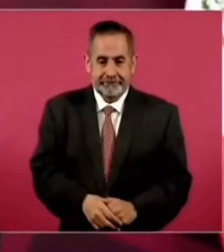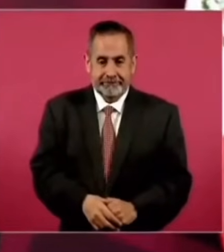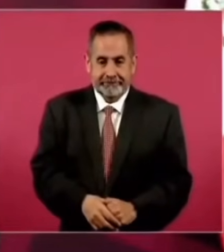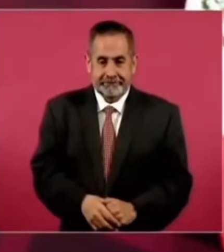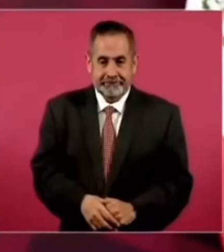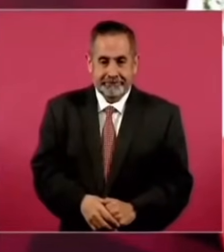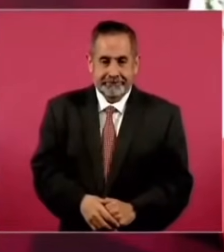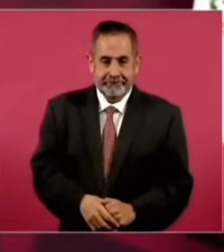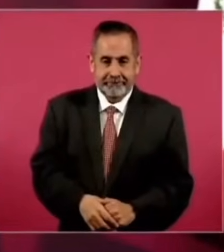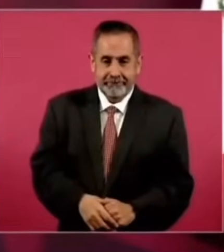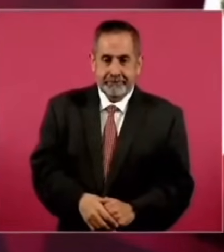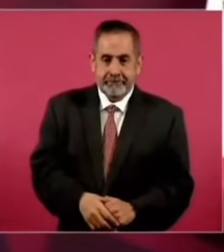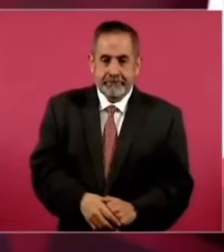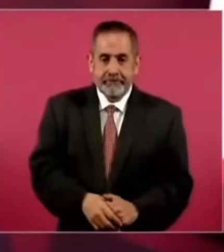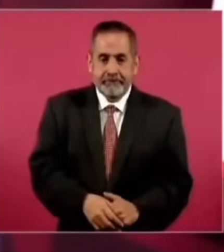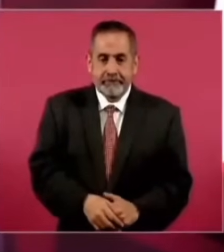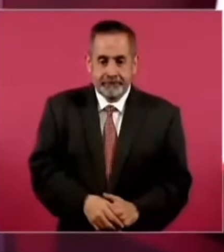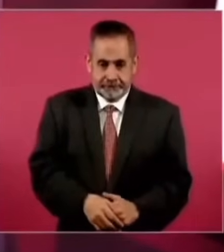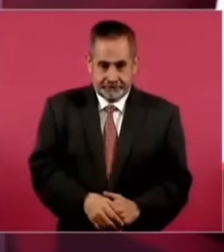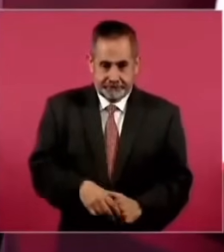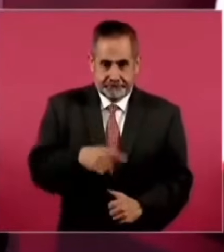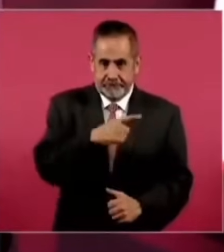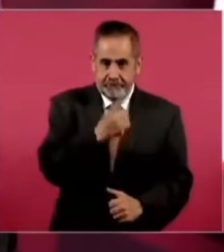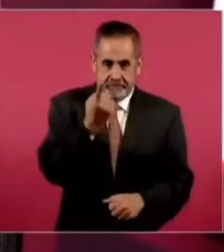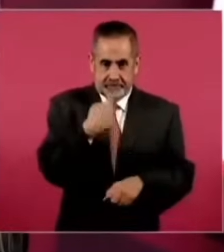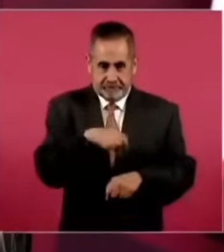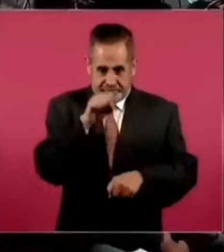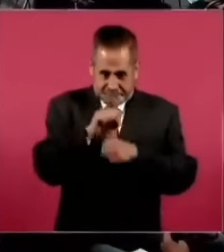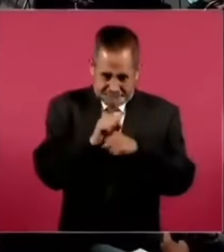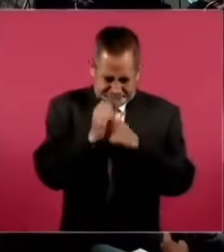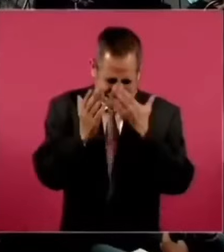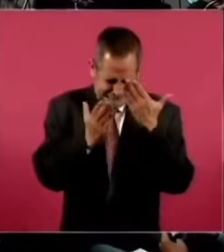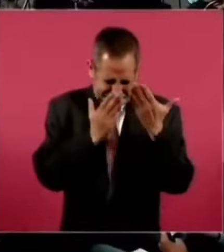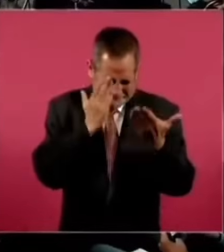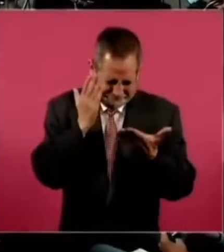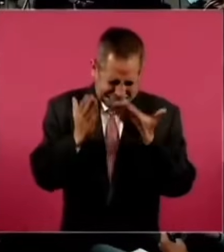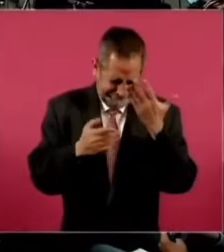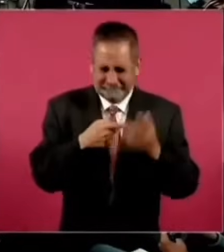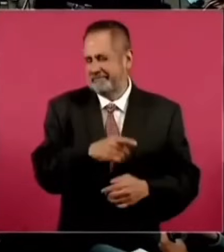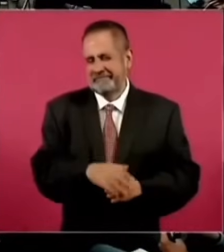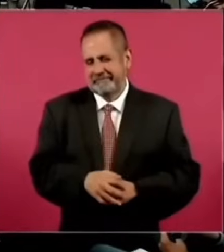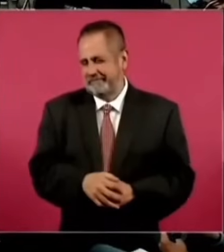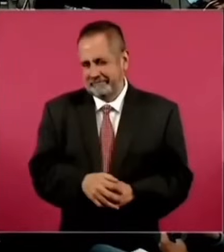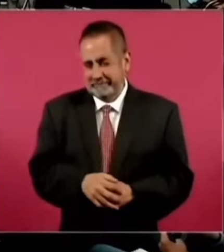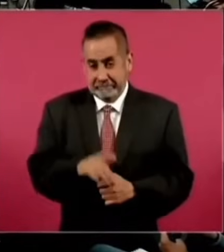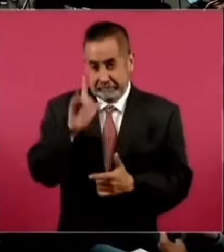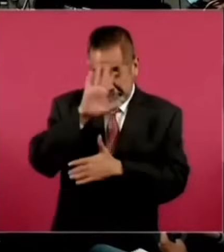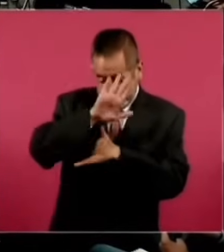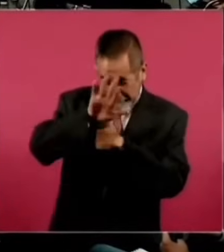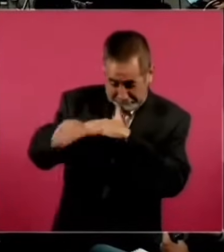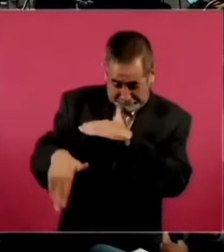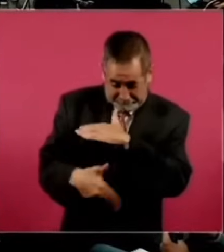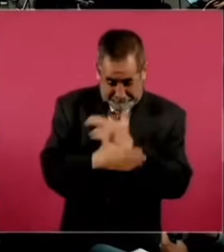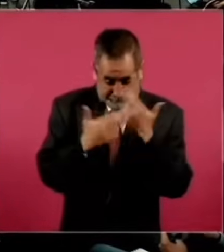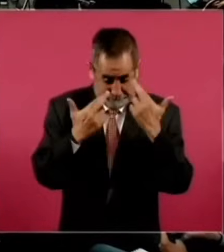tenía que dedicarle una semana completa, ¿no?, y desvelarse.